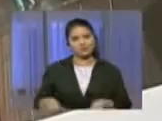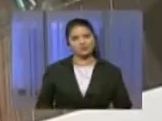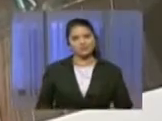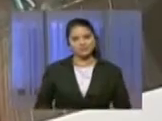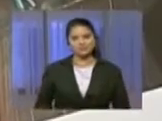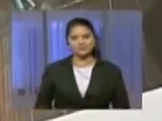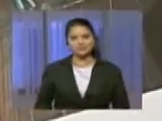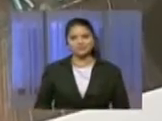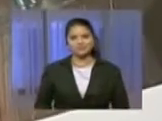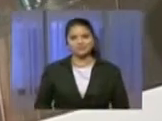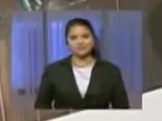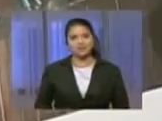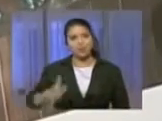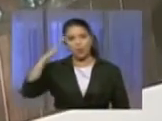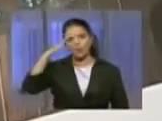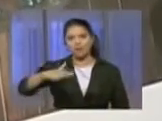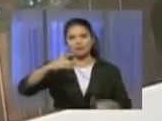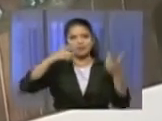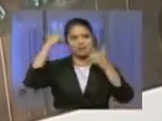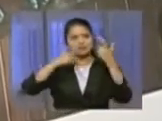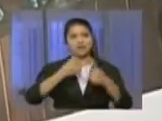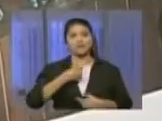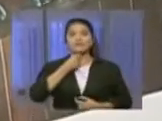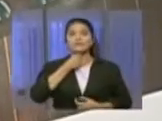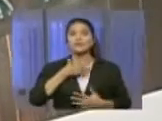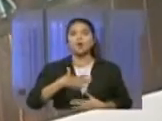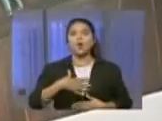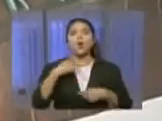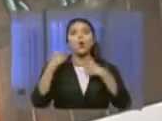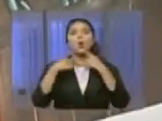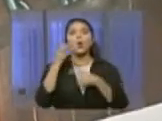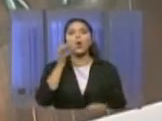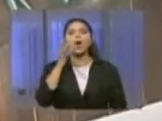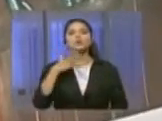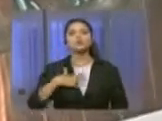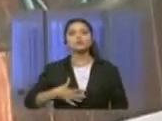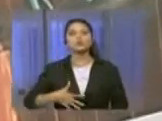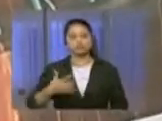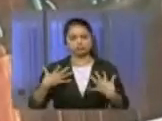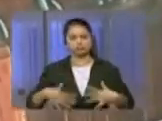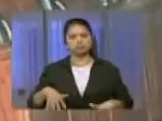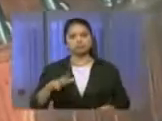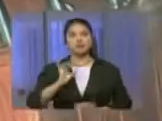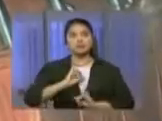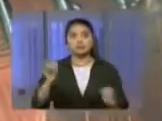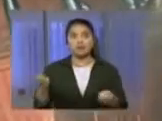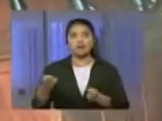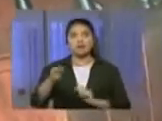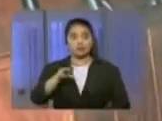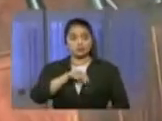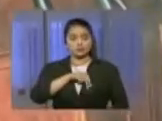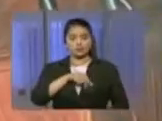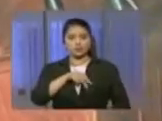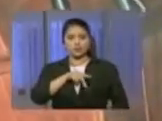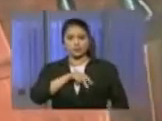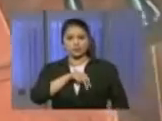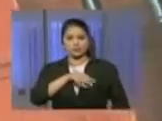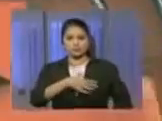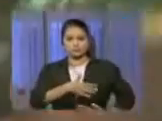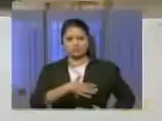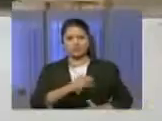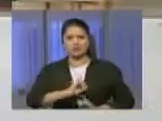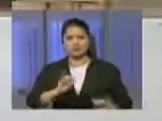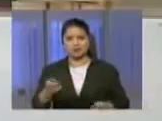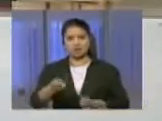comandante Chávez con su liquiliqui azul marino ya le habían puesto la condecoración